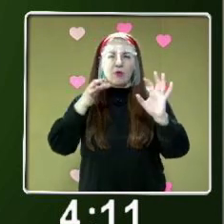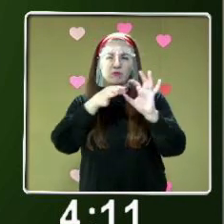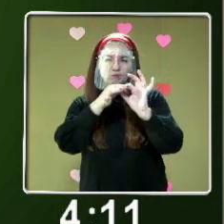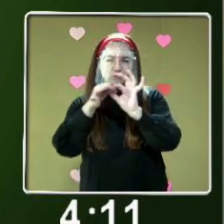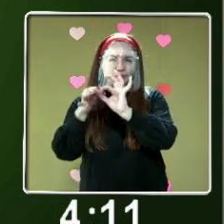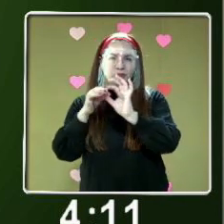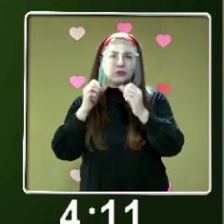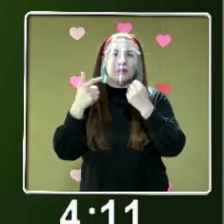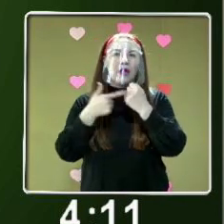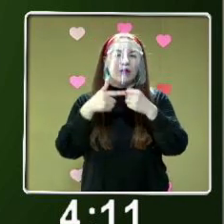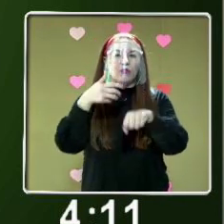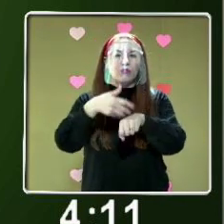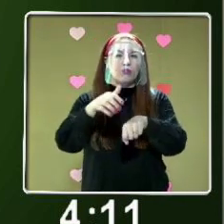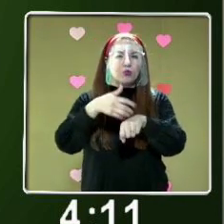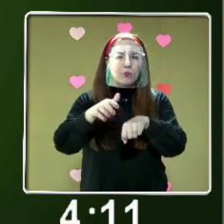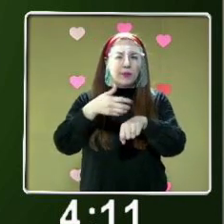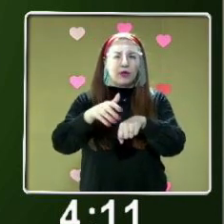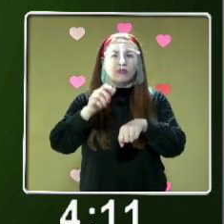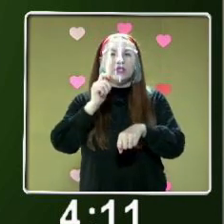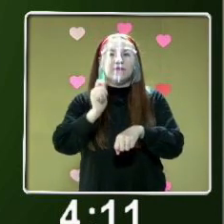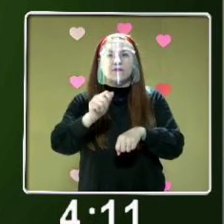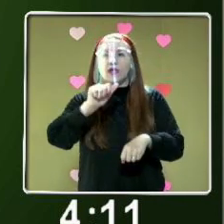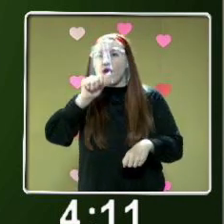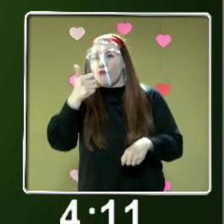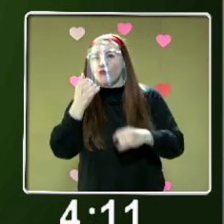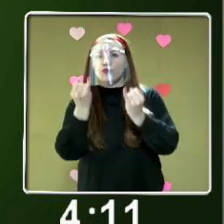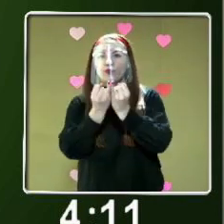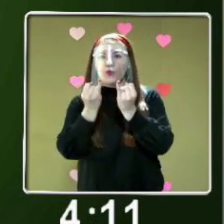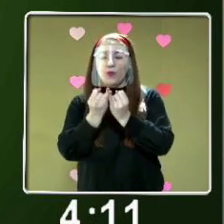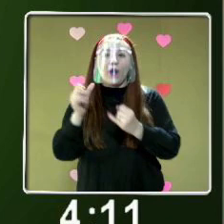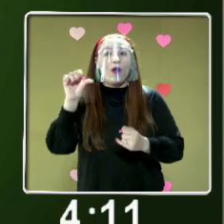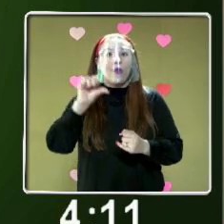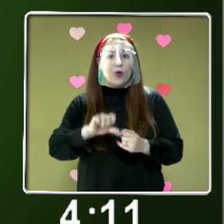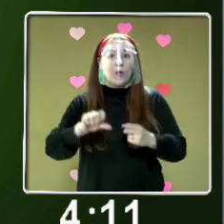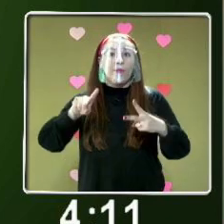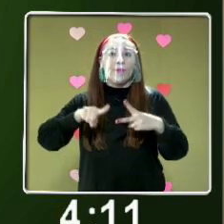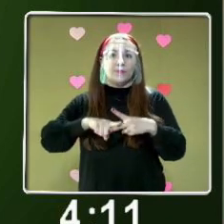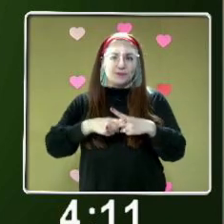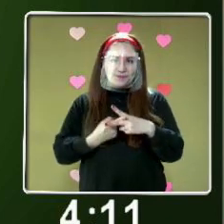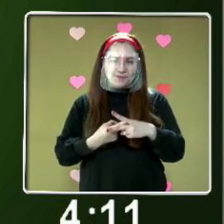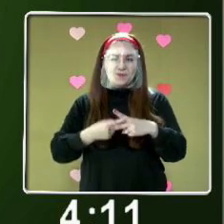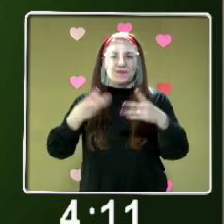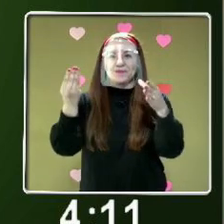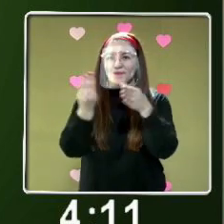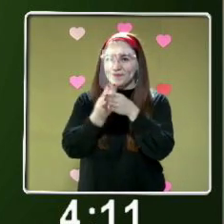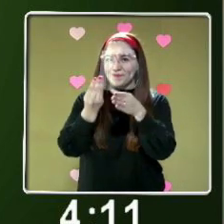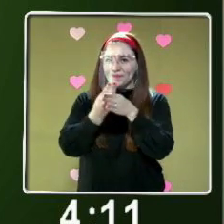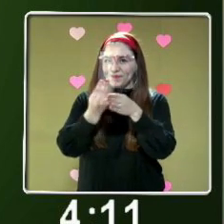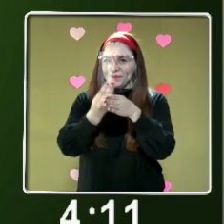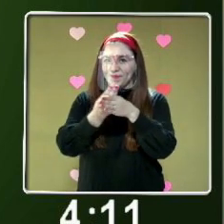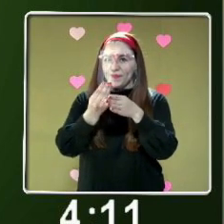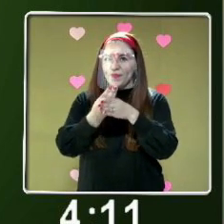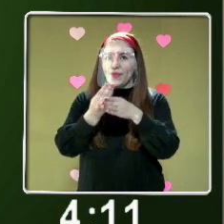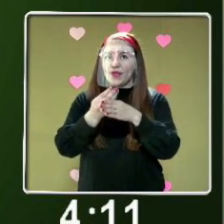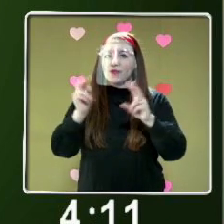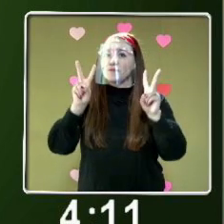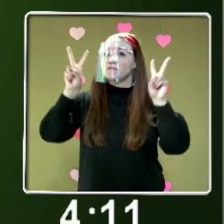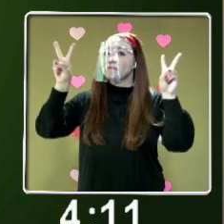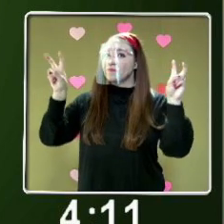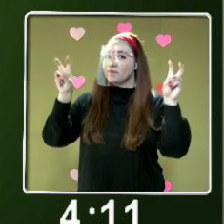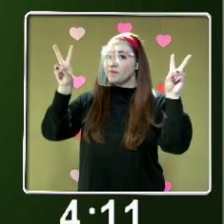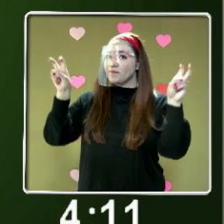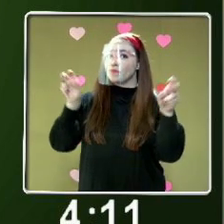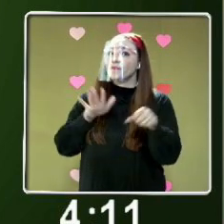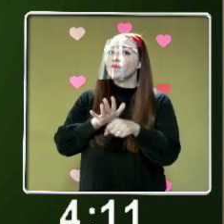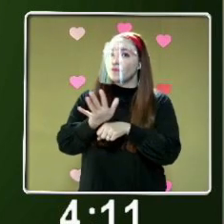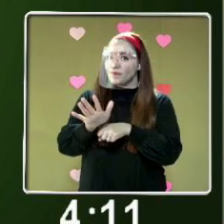un dato con otro. Ok, entonces hoy entramos de lleno, maestra, a la clase y vamos a ver cuál es el tema que